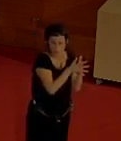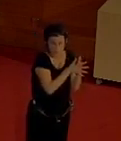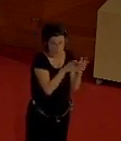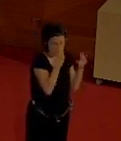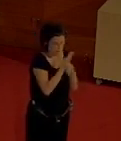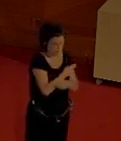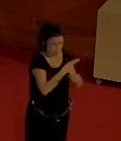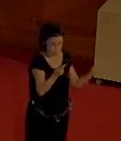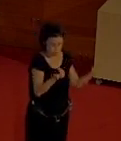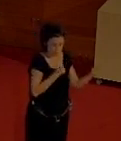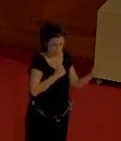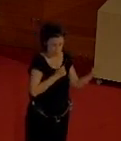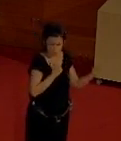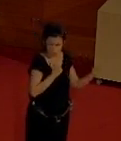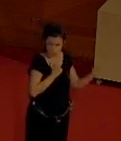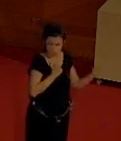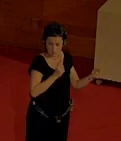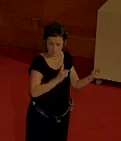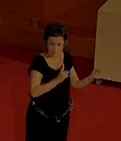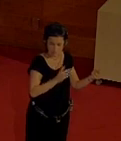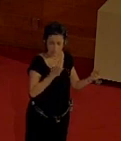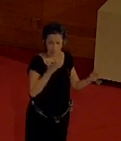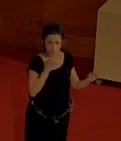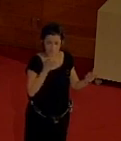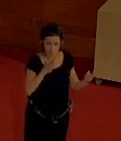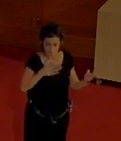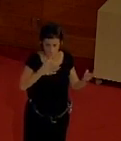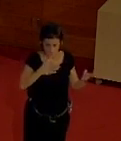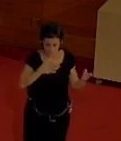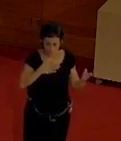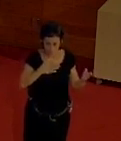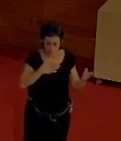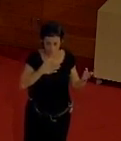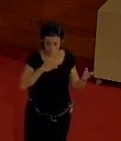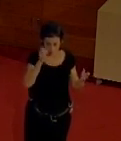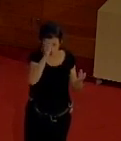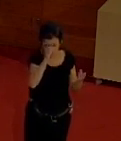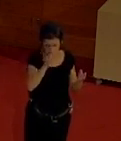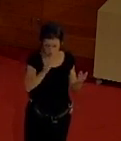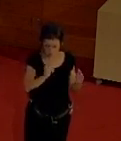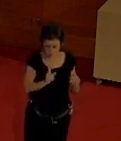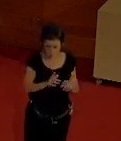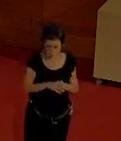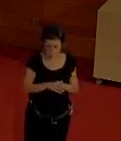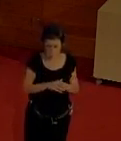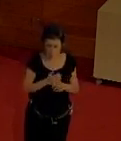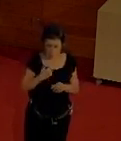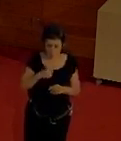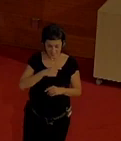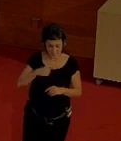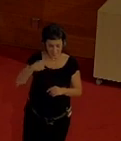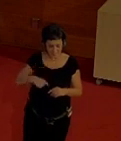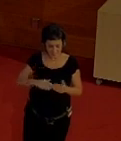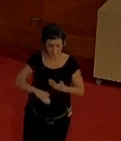situaciones como esta sino el asunto es que no pensemos yo al menos no no comparto esa idea no pensemos que China tiene la capacidad de seguir